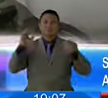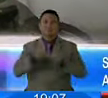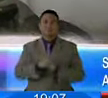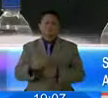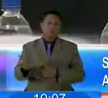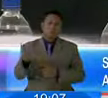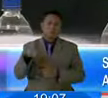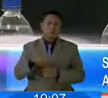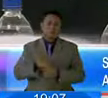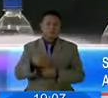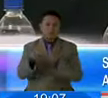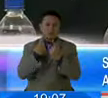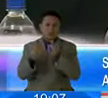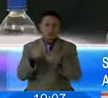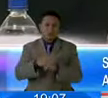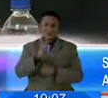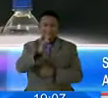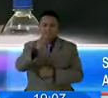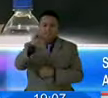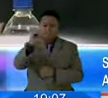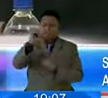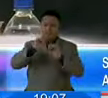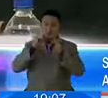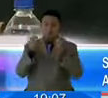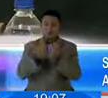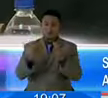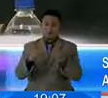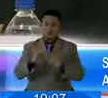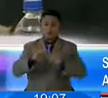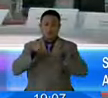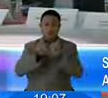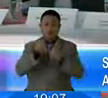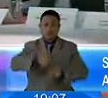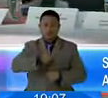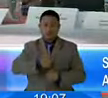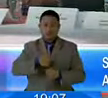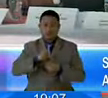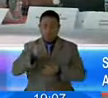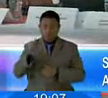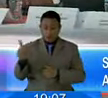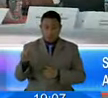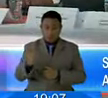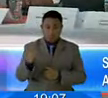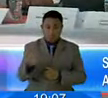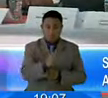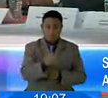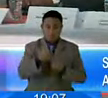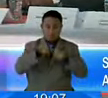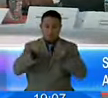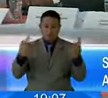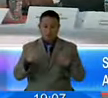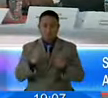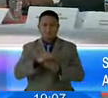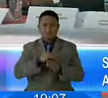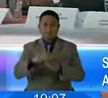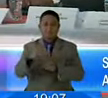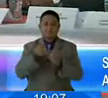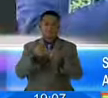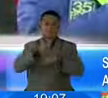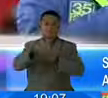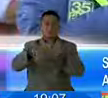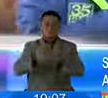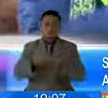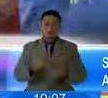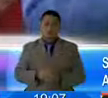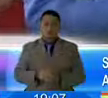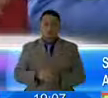70 organizaciones de la sociedad civil, cuyos integrantes se han autoconvocado para invitar a un diálogo nacional a los dos